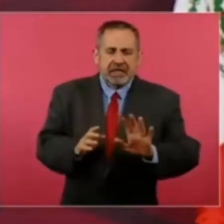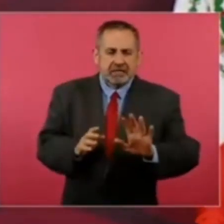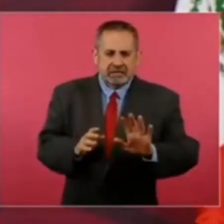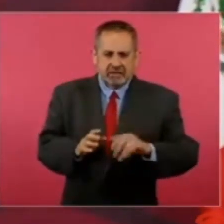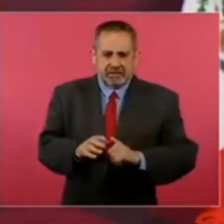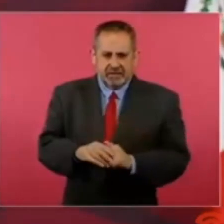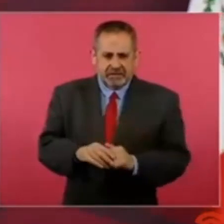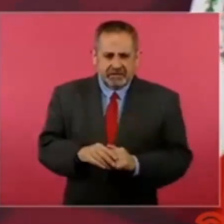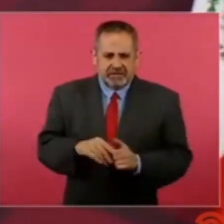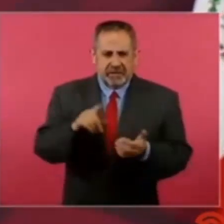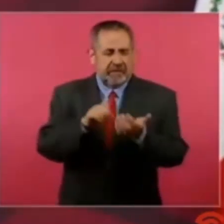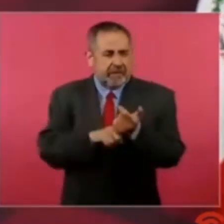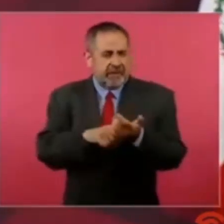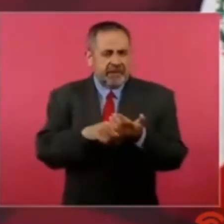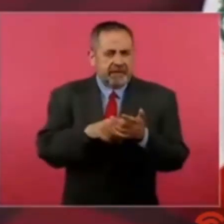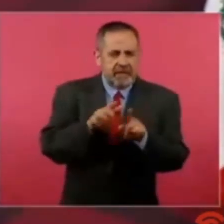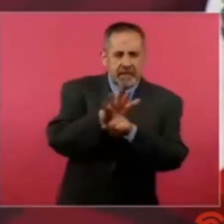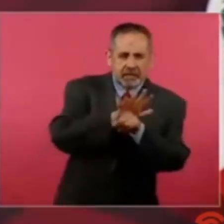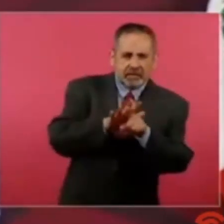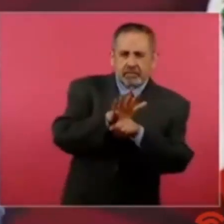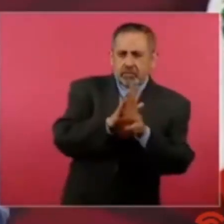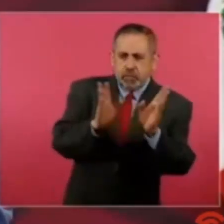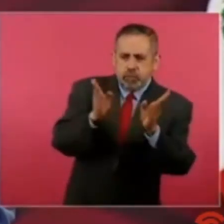o más susceptible de manipular,